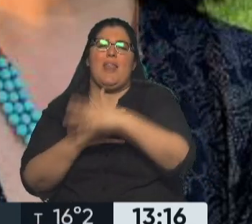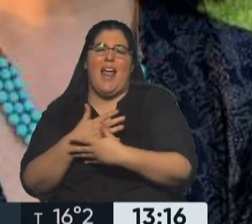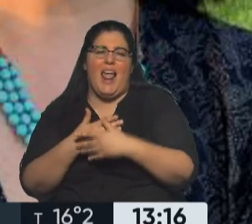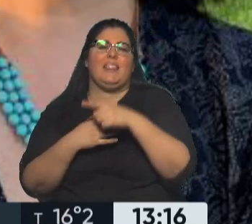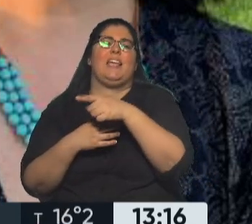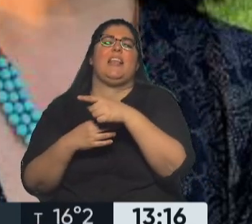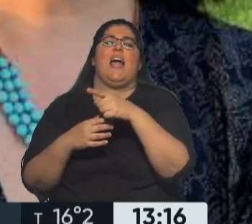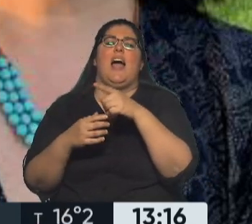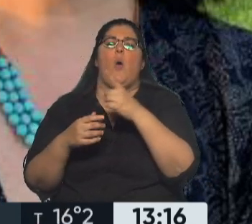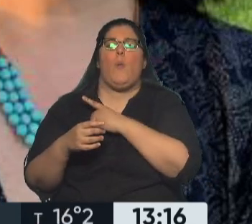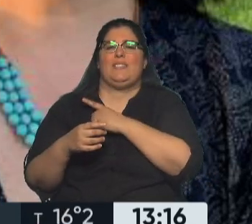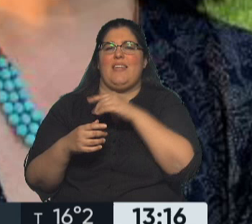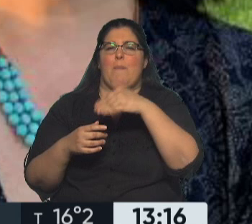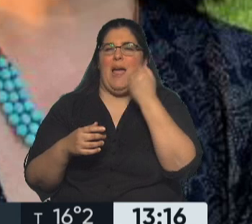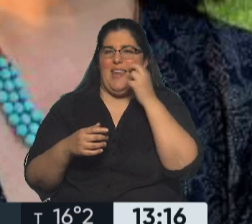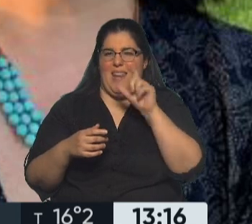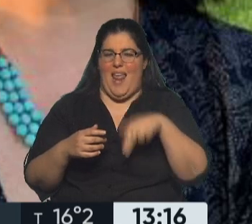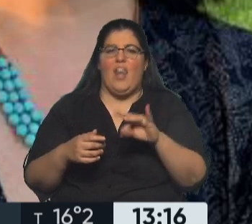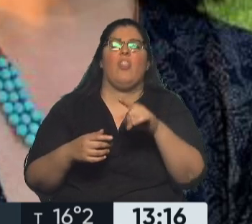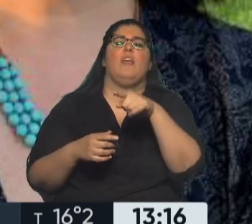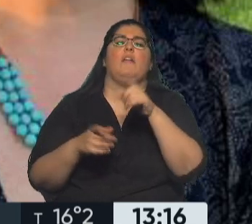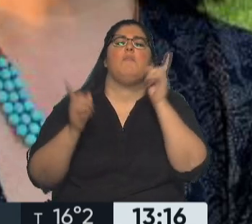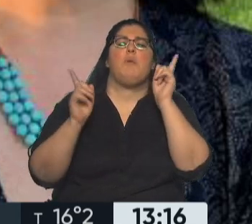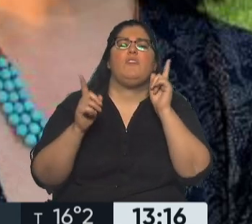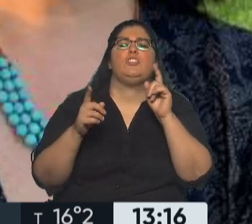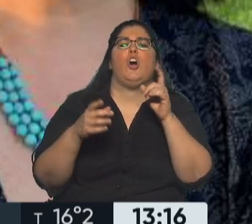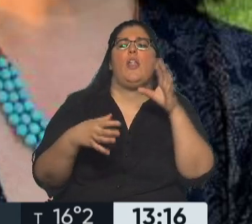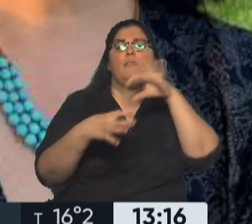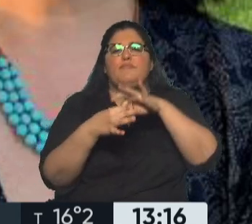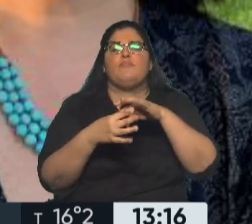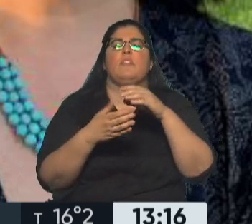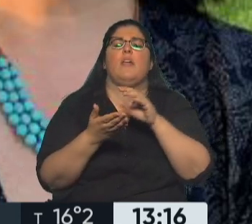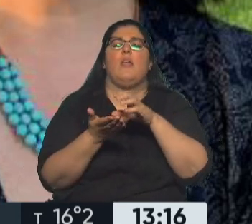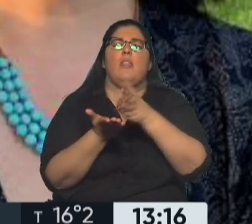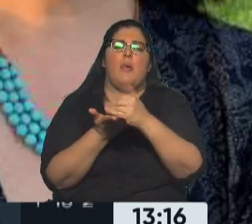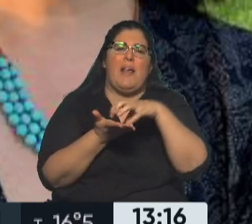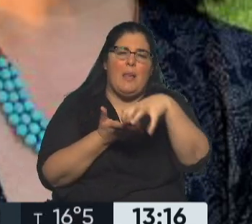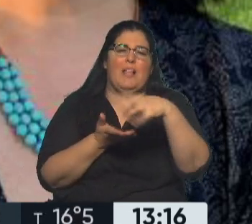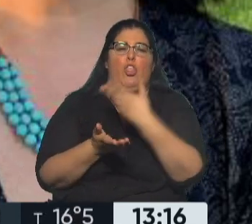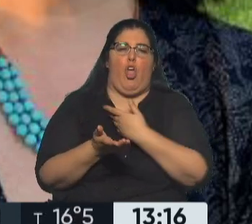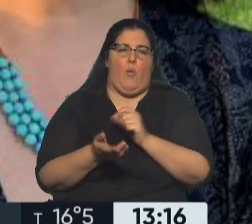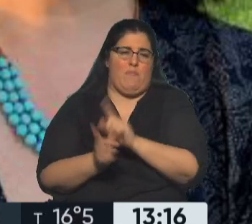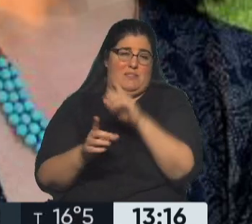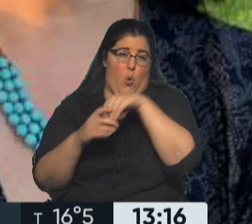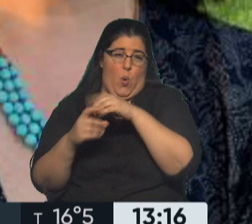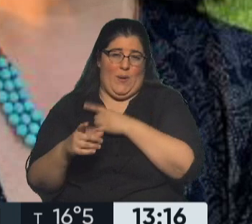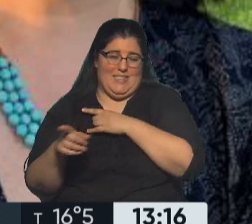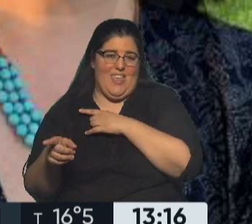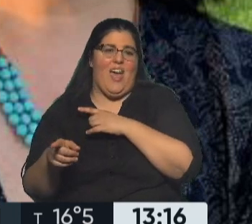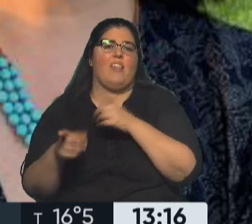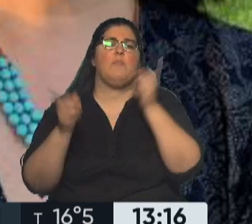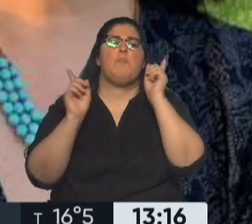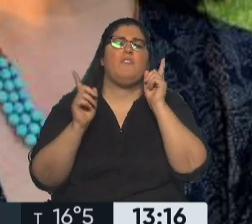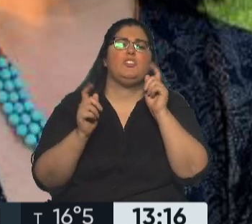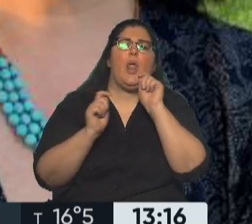de Maryland, profesora asociada al Departamento de Gobierno y Política de la misma universidad, investigadora y profesora